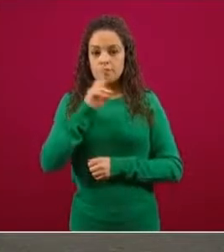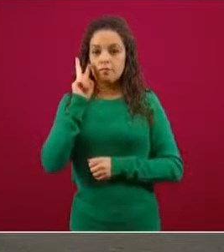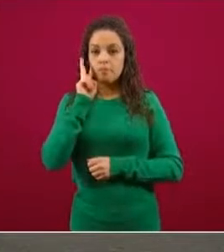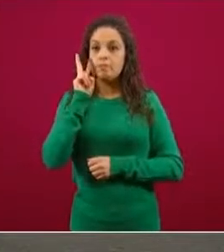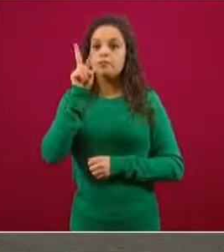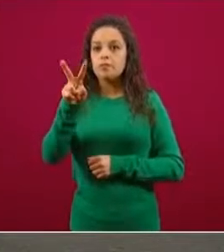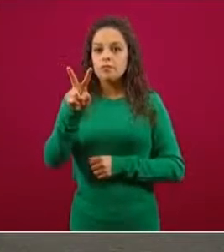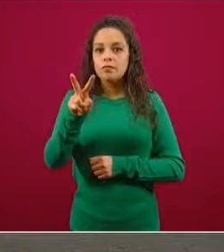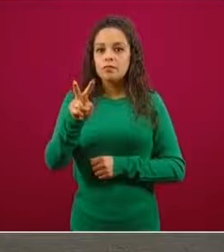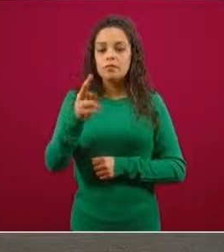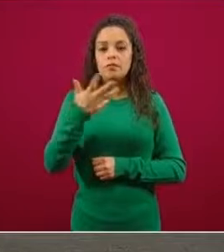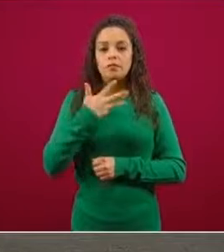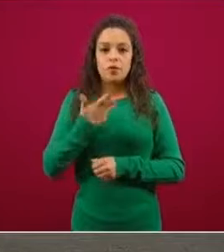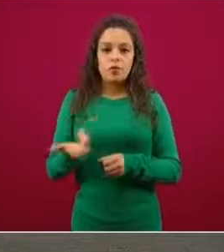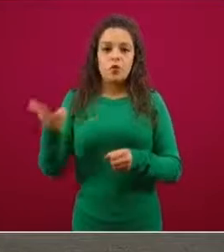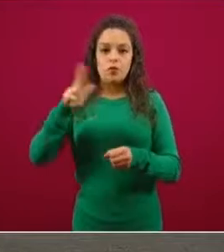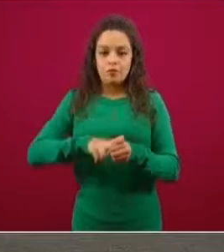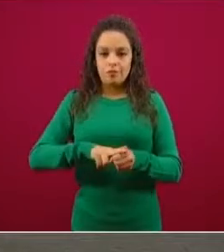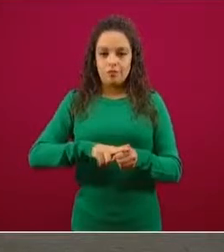Ahí está,